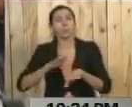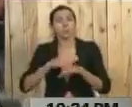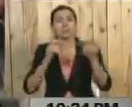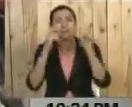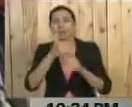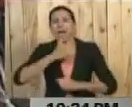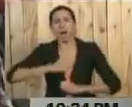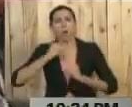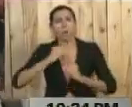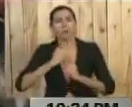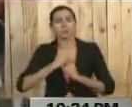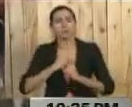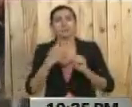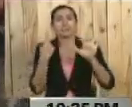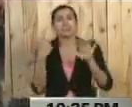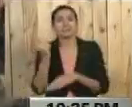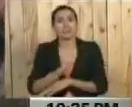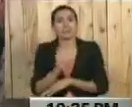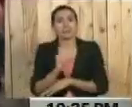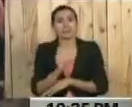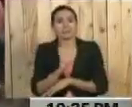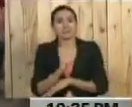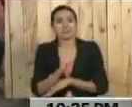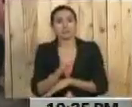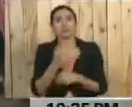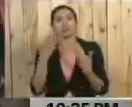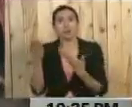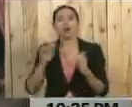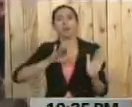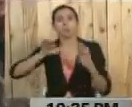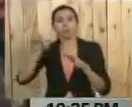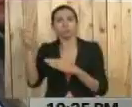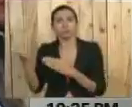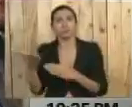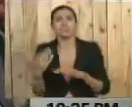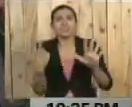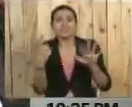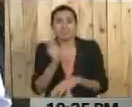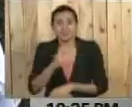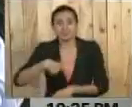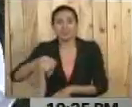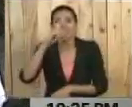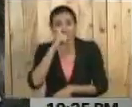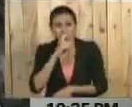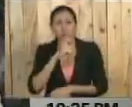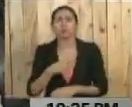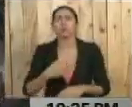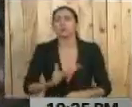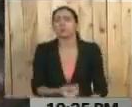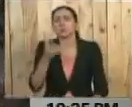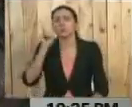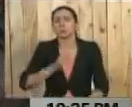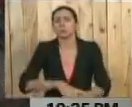los 6 primeros meses de este año, que yo creo que han sido los 6 meses más difíciles de esta revolución.